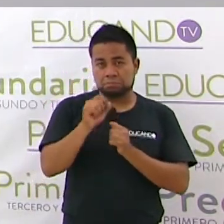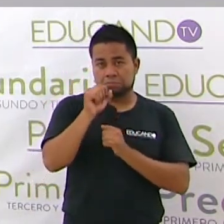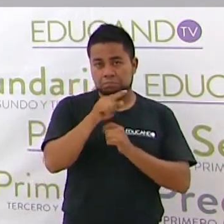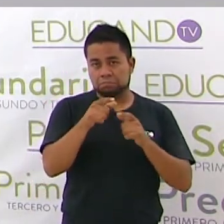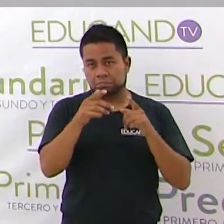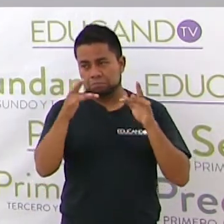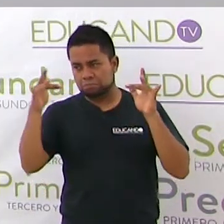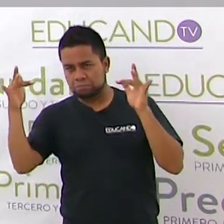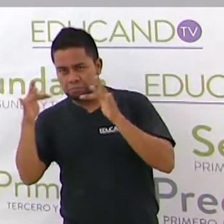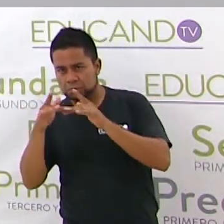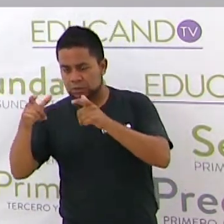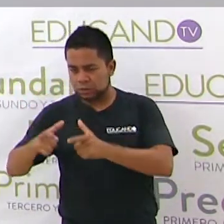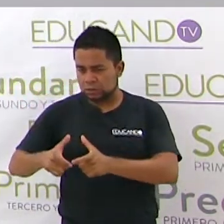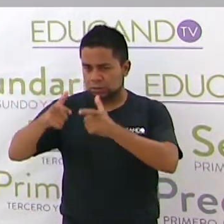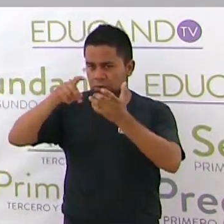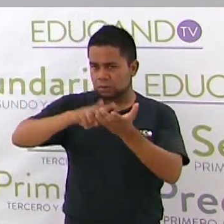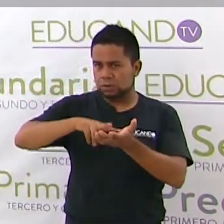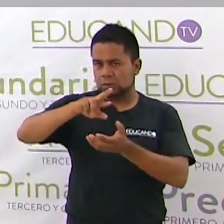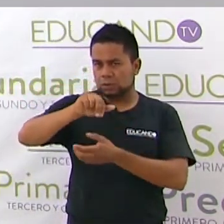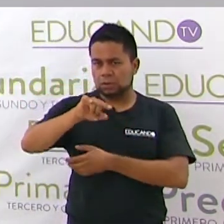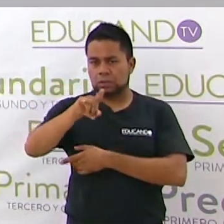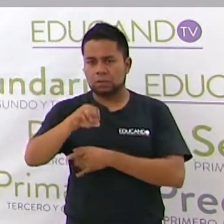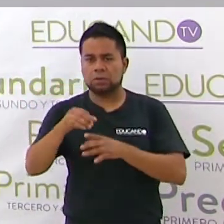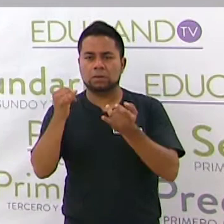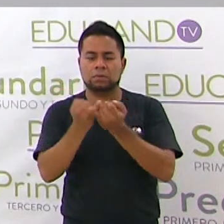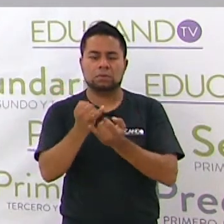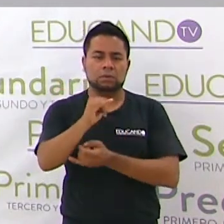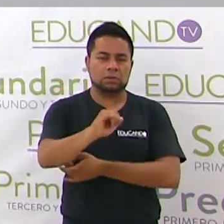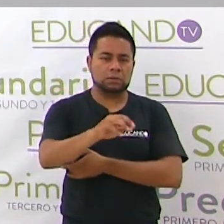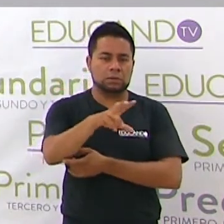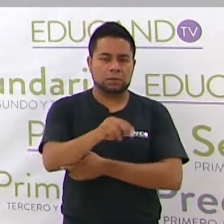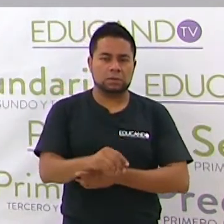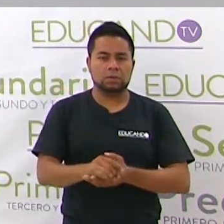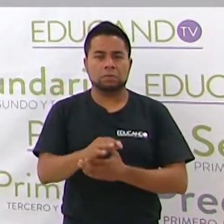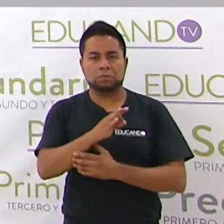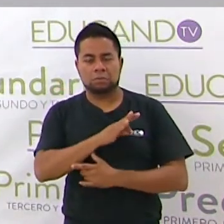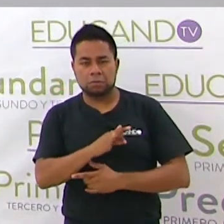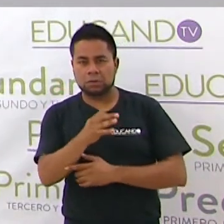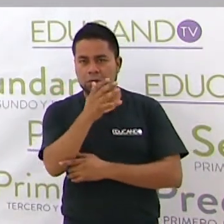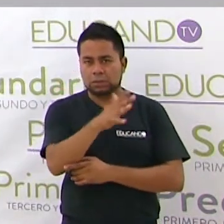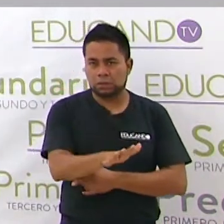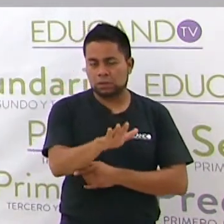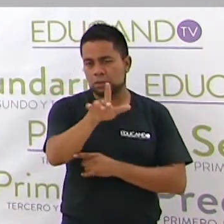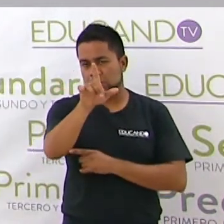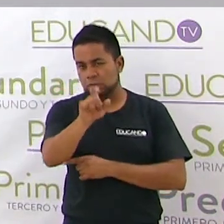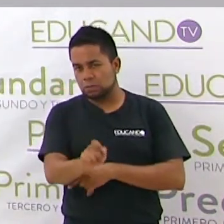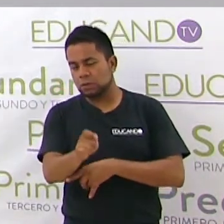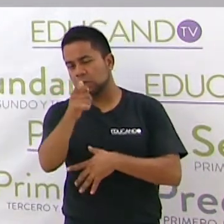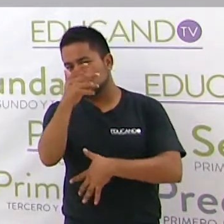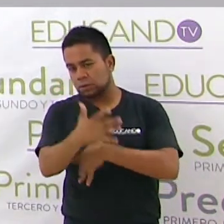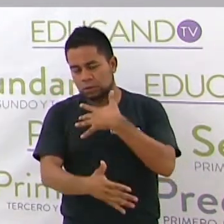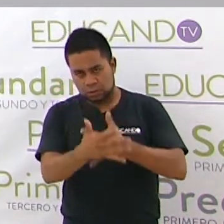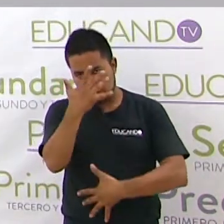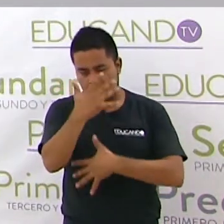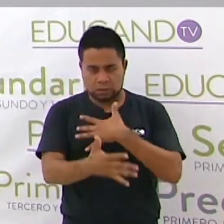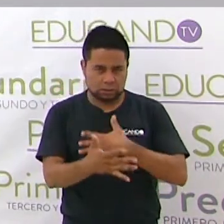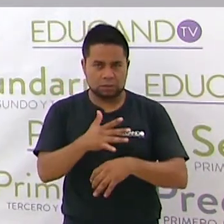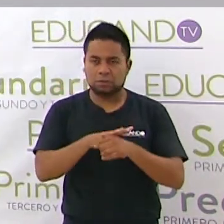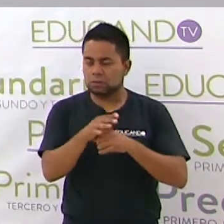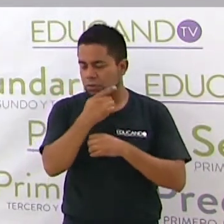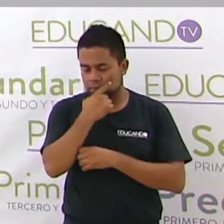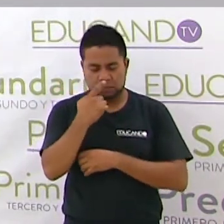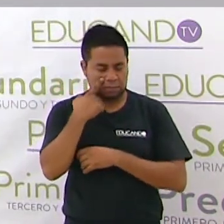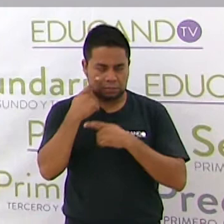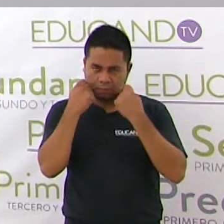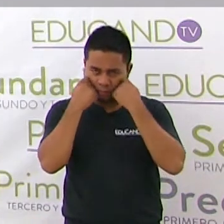cilindro, que tienen el mismo valor de radio. Aquí tiene un radio, puede medir 10, puede medir 20, puede medir 15 centímetros, lo que ustedes